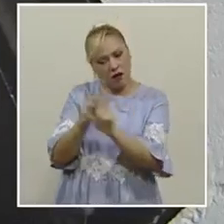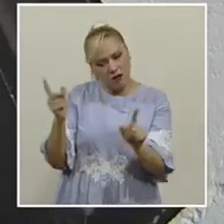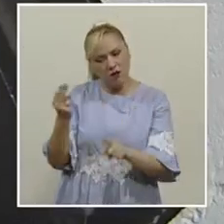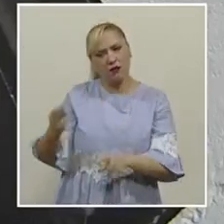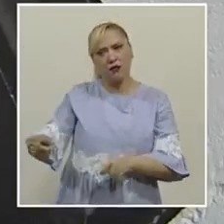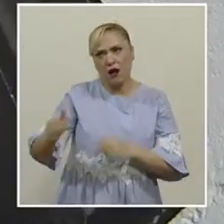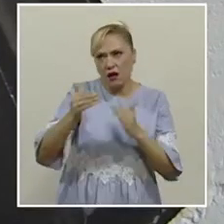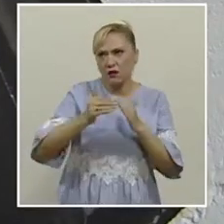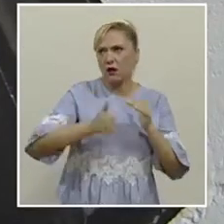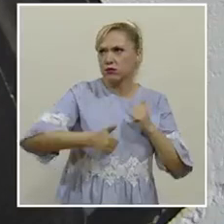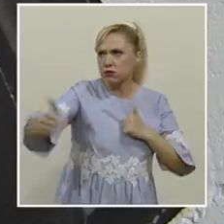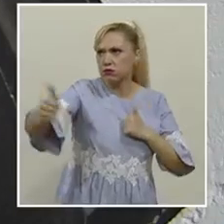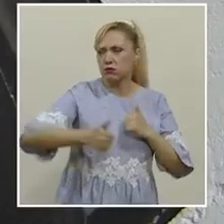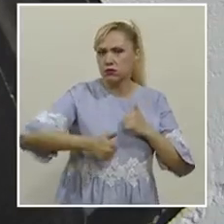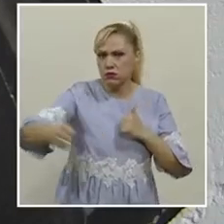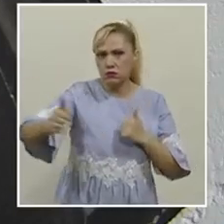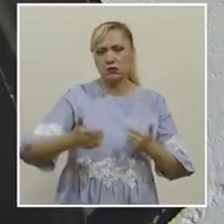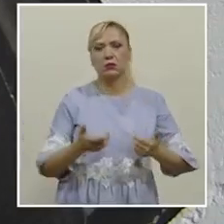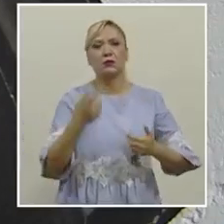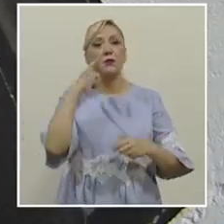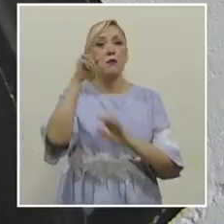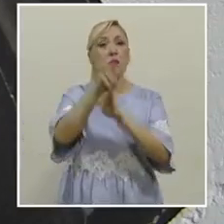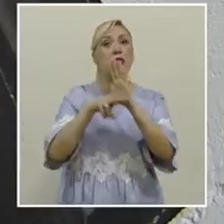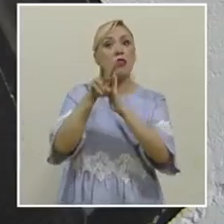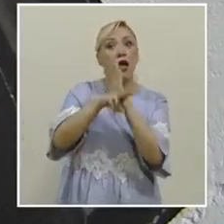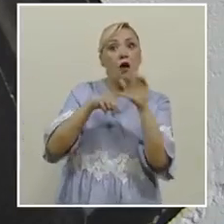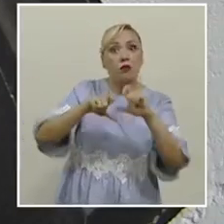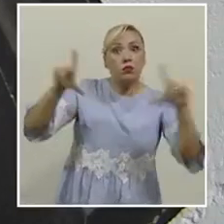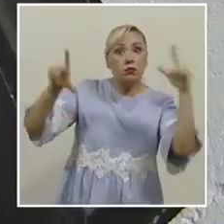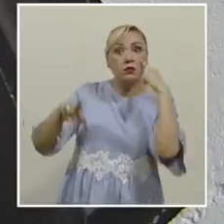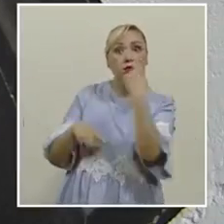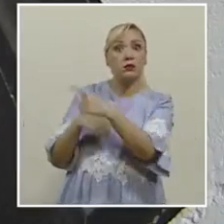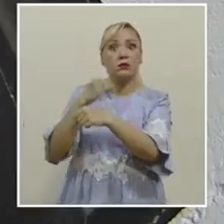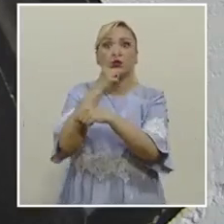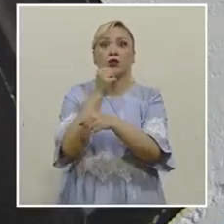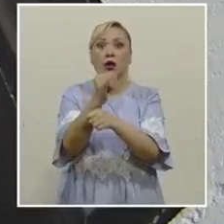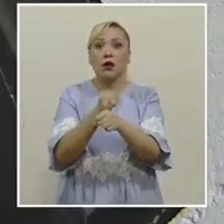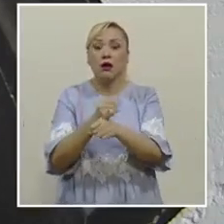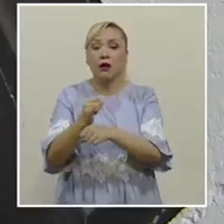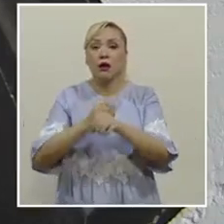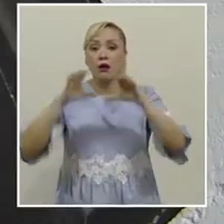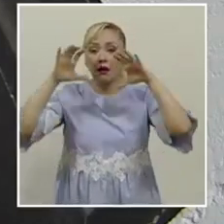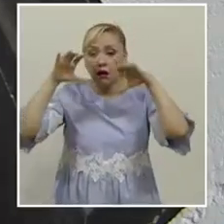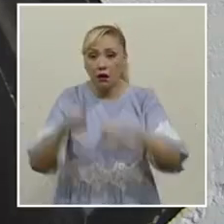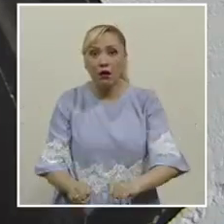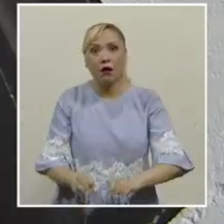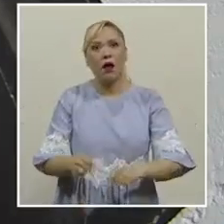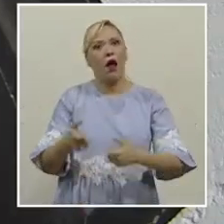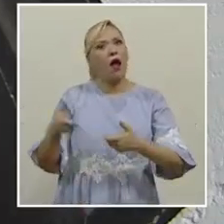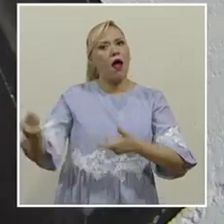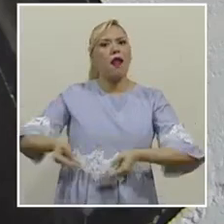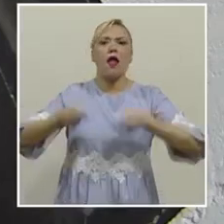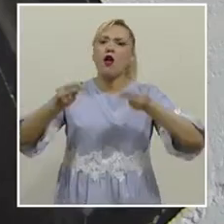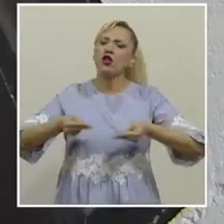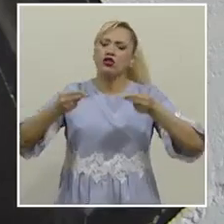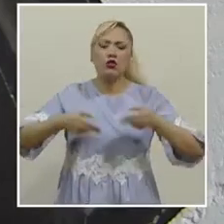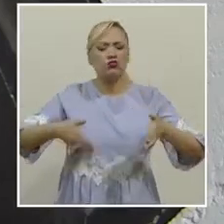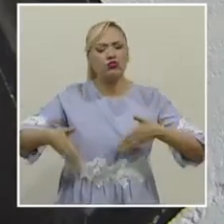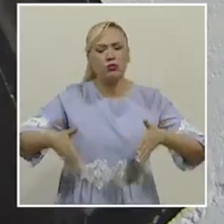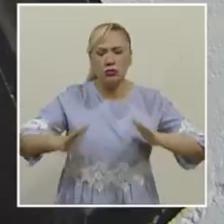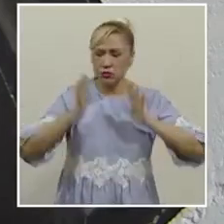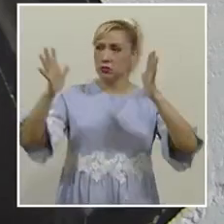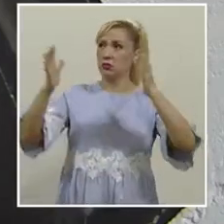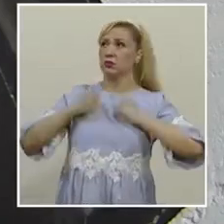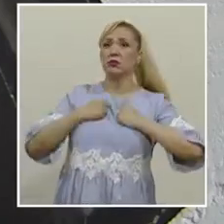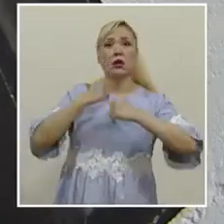se muestra el móvil de cómo fue detenido por policías de investigación en mayo de 2019 afuera de su negocio familiar en la alcaldía